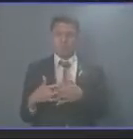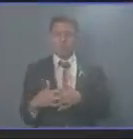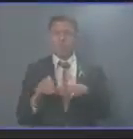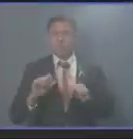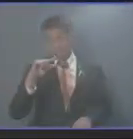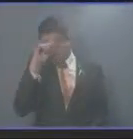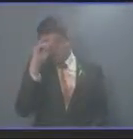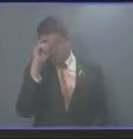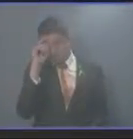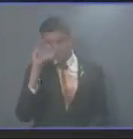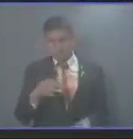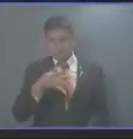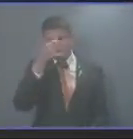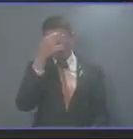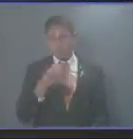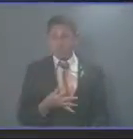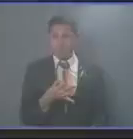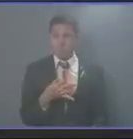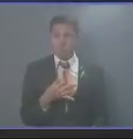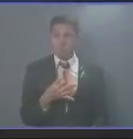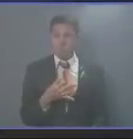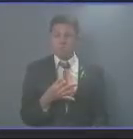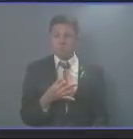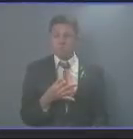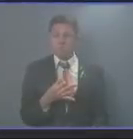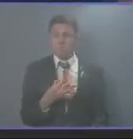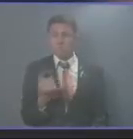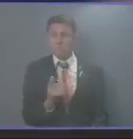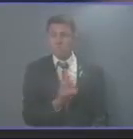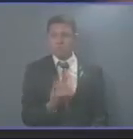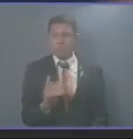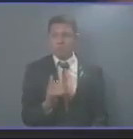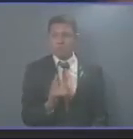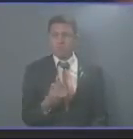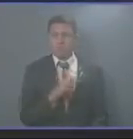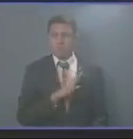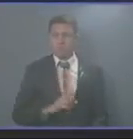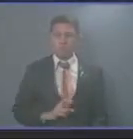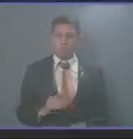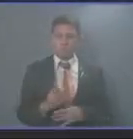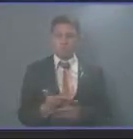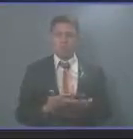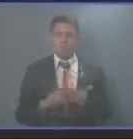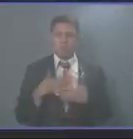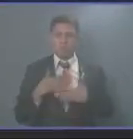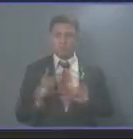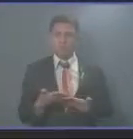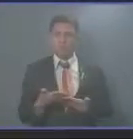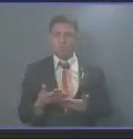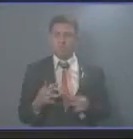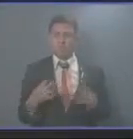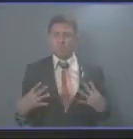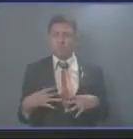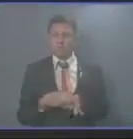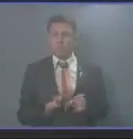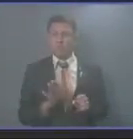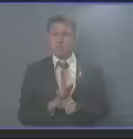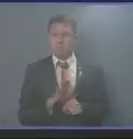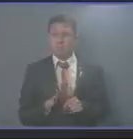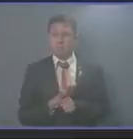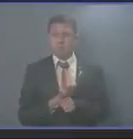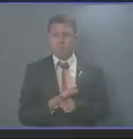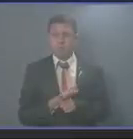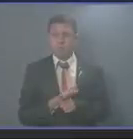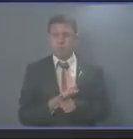trabaja incansablemente en favor de los salvadoreños, siendo un hombre generoso, humanista, integral, con principios y